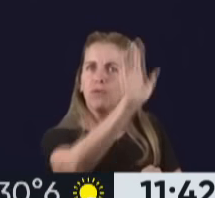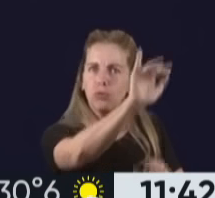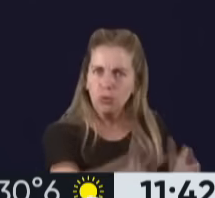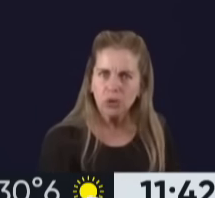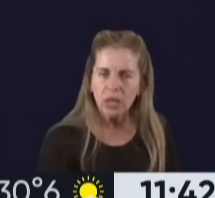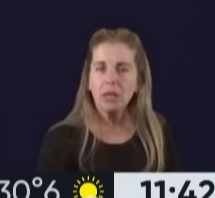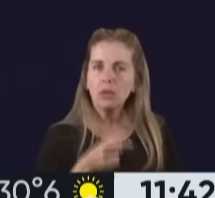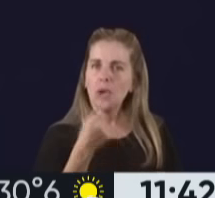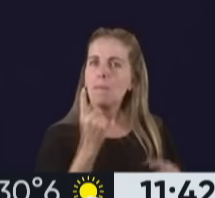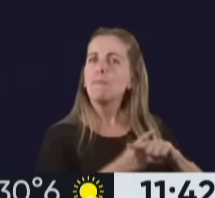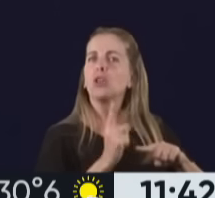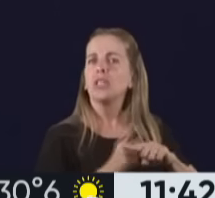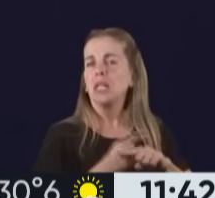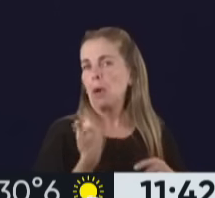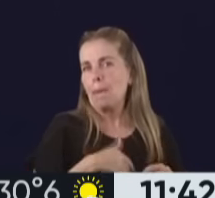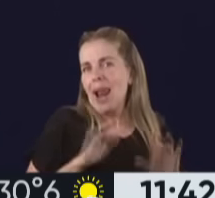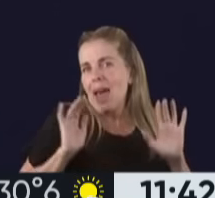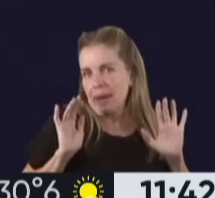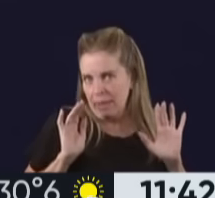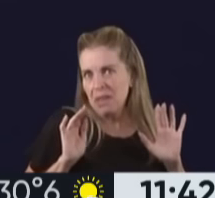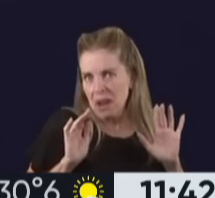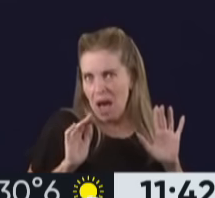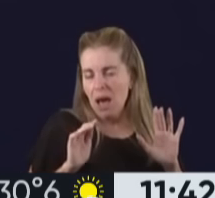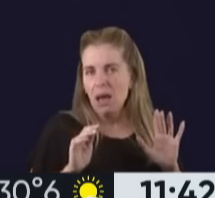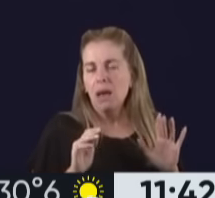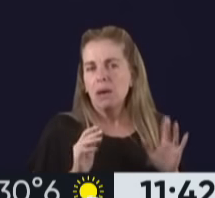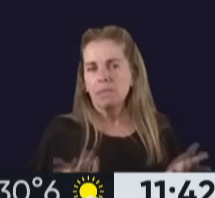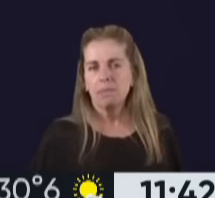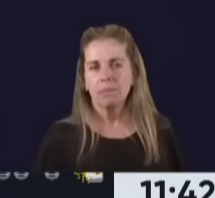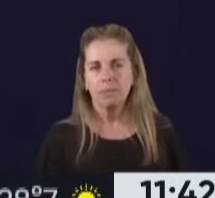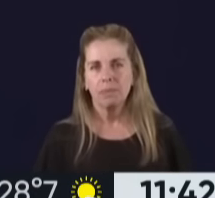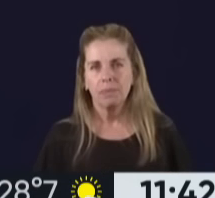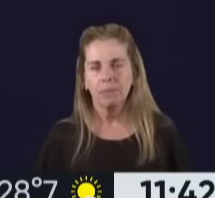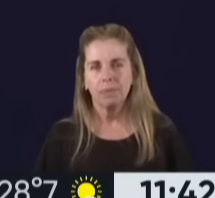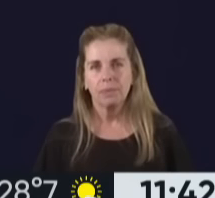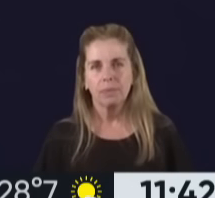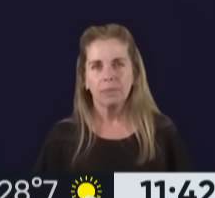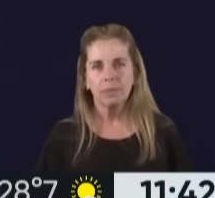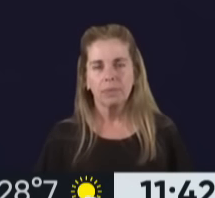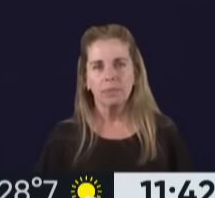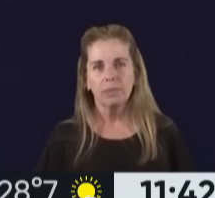los argentinos en el caso de todo el desarrollo que falta minero en la República Argentina.